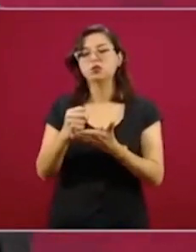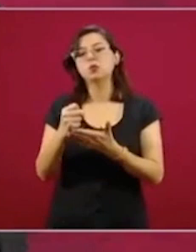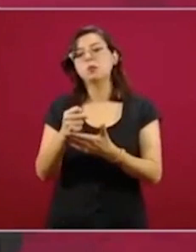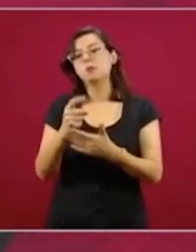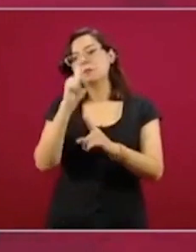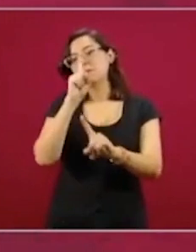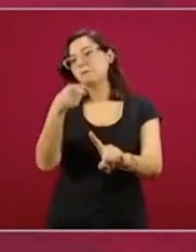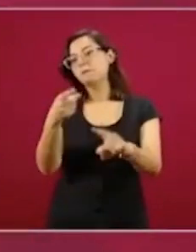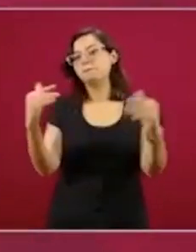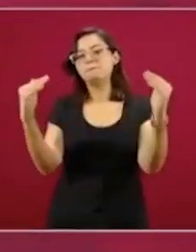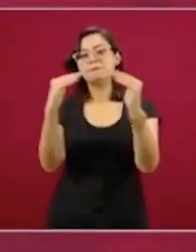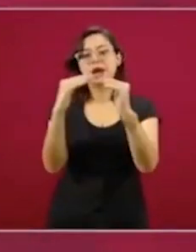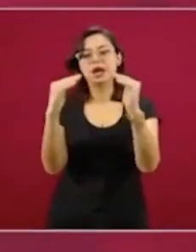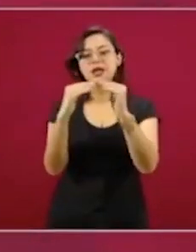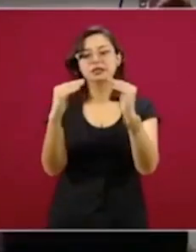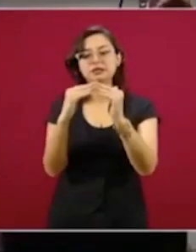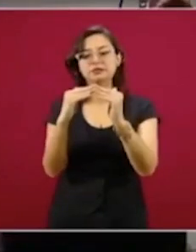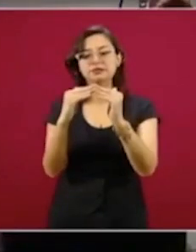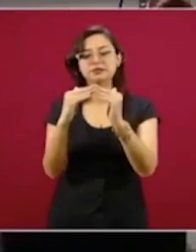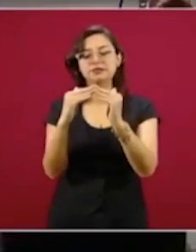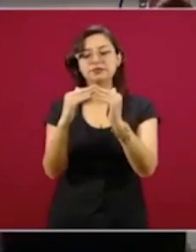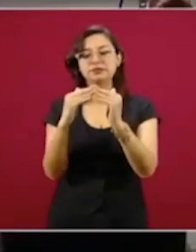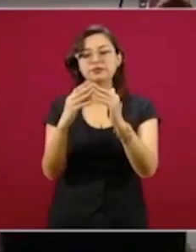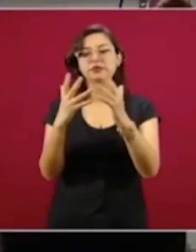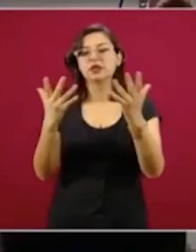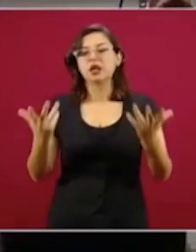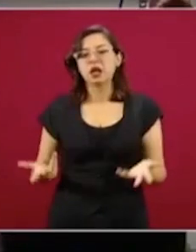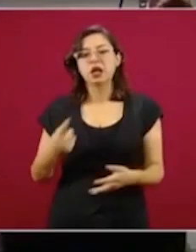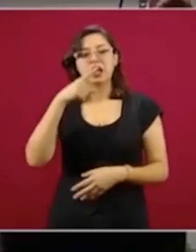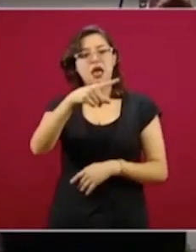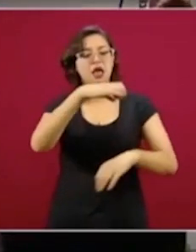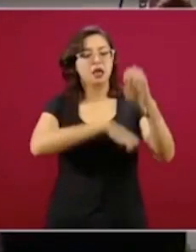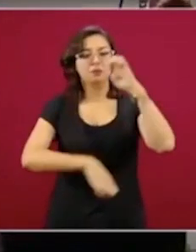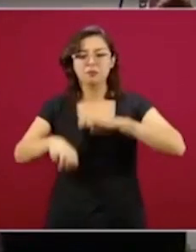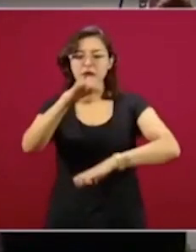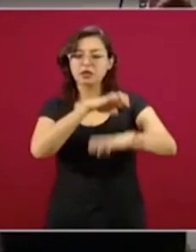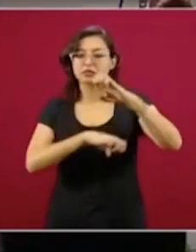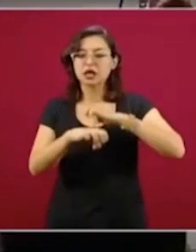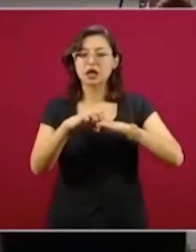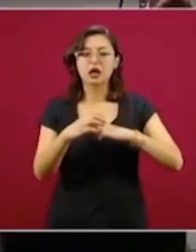y en vez de que se le entregue a una inmobiliaria